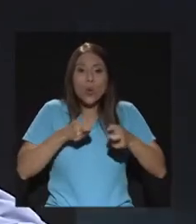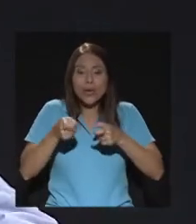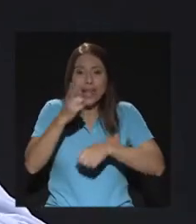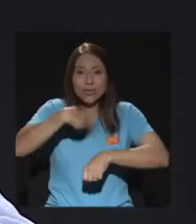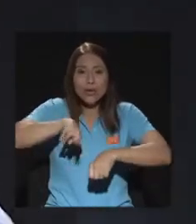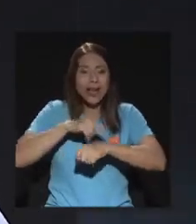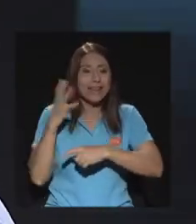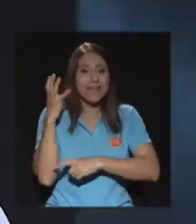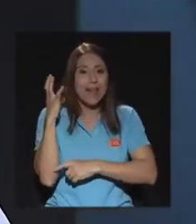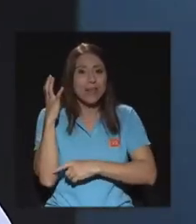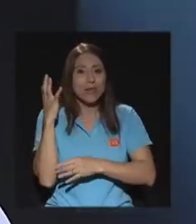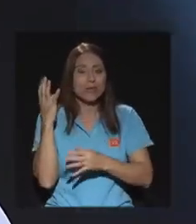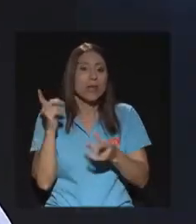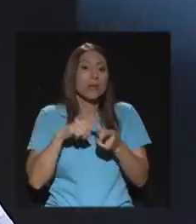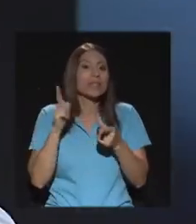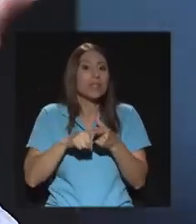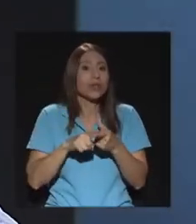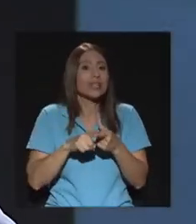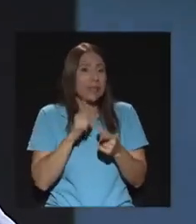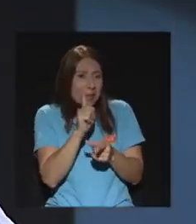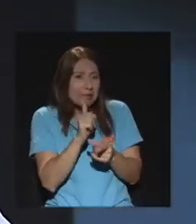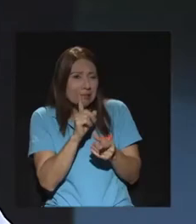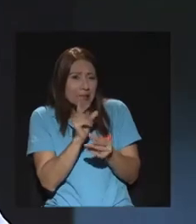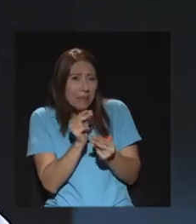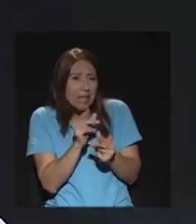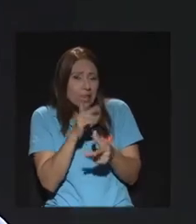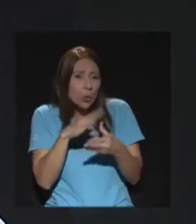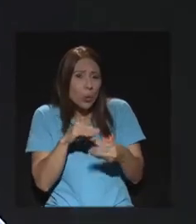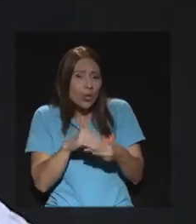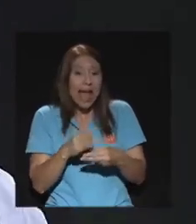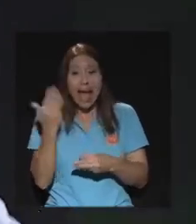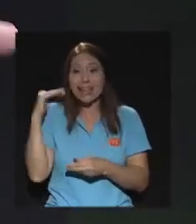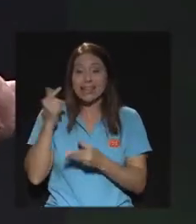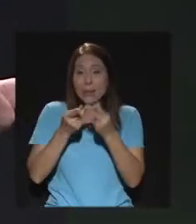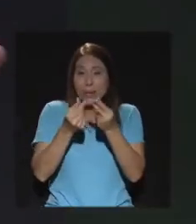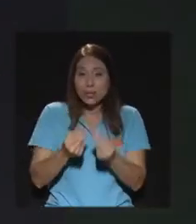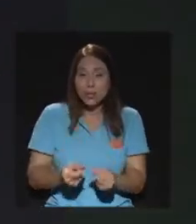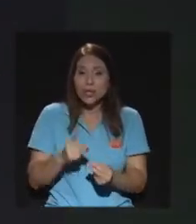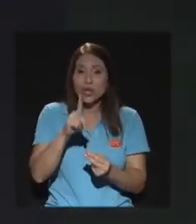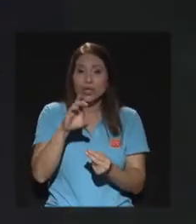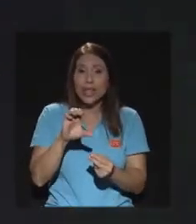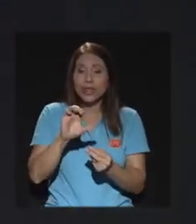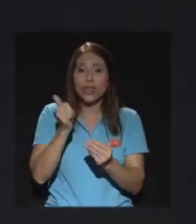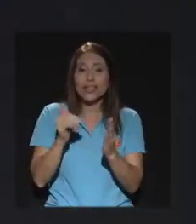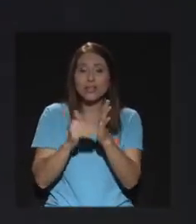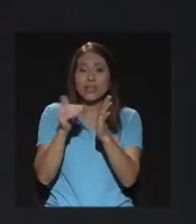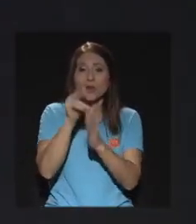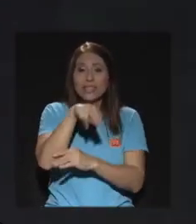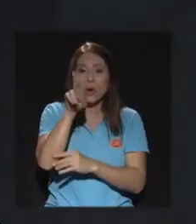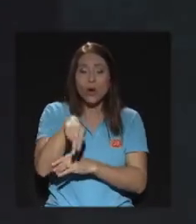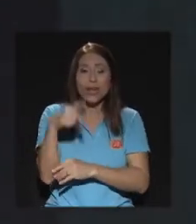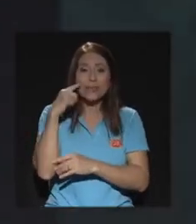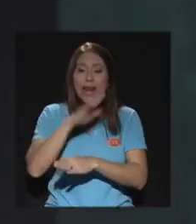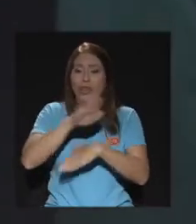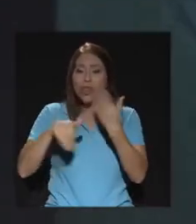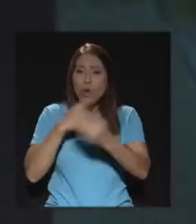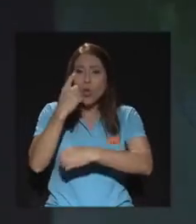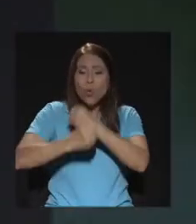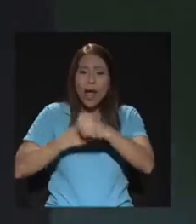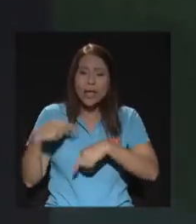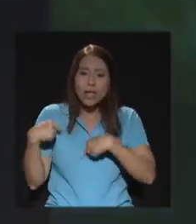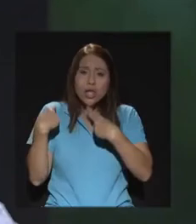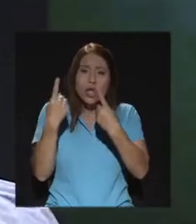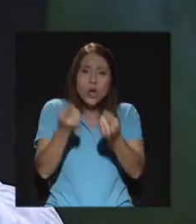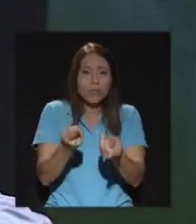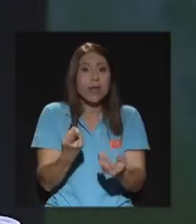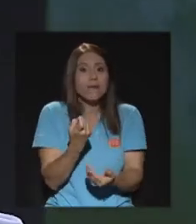importante que la gente rapidito cuente esa historia, que tenía un presupuesto de 110 millones de colones para todo el año, en donde faltaba papel, en